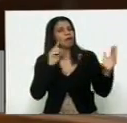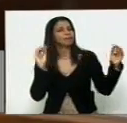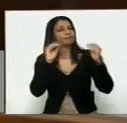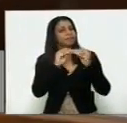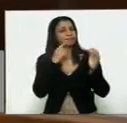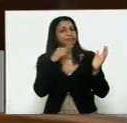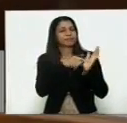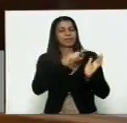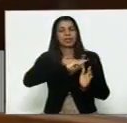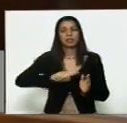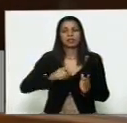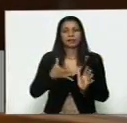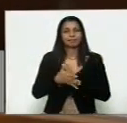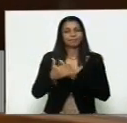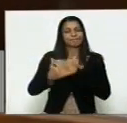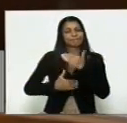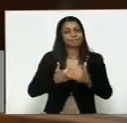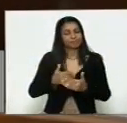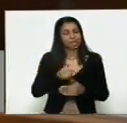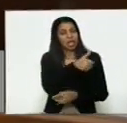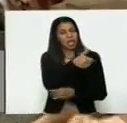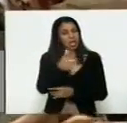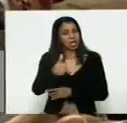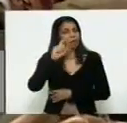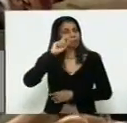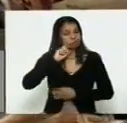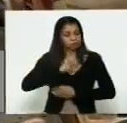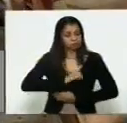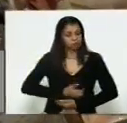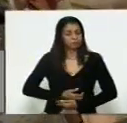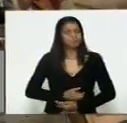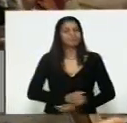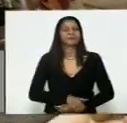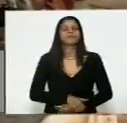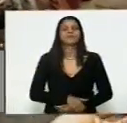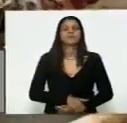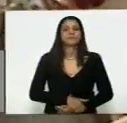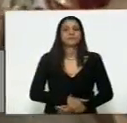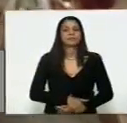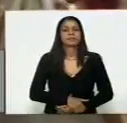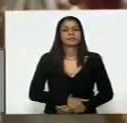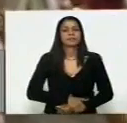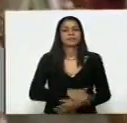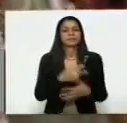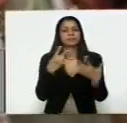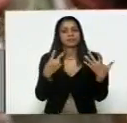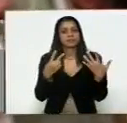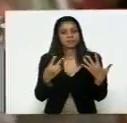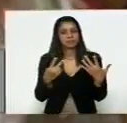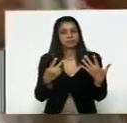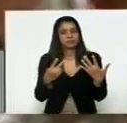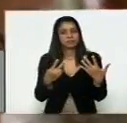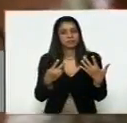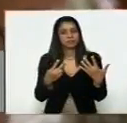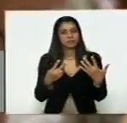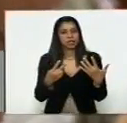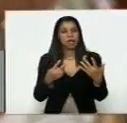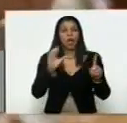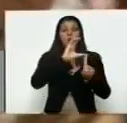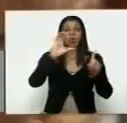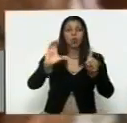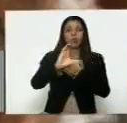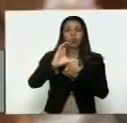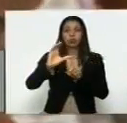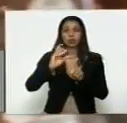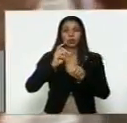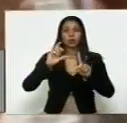atención deben ajustarse a este decreto constituyente. 7. Respeto de la